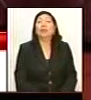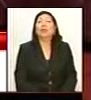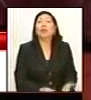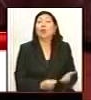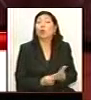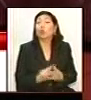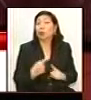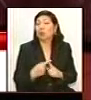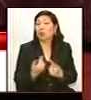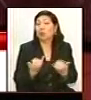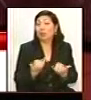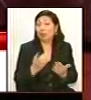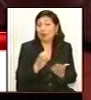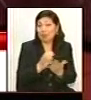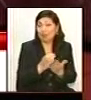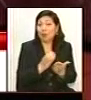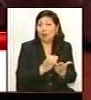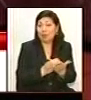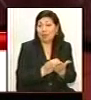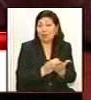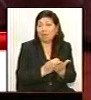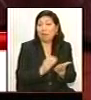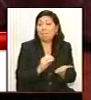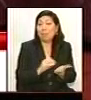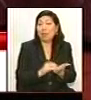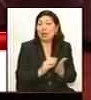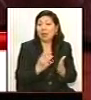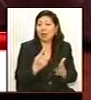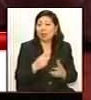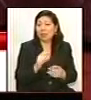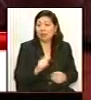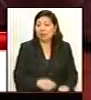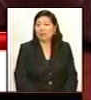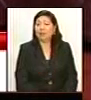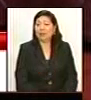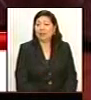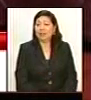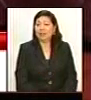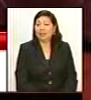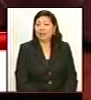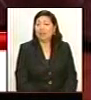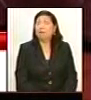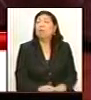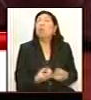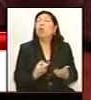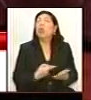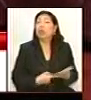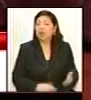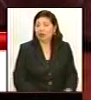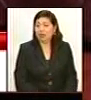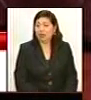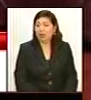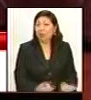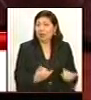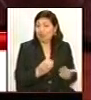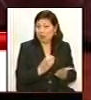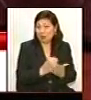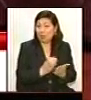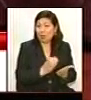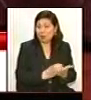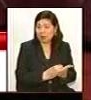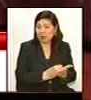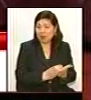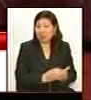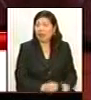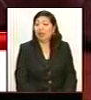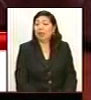la sumatoria de este de contrato, llega a más de 10 millones. ¿Por qué? Porque en este contrato, de la cual quiero